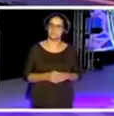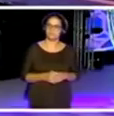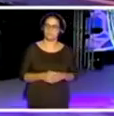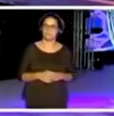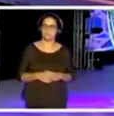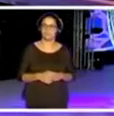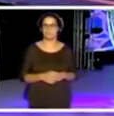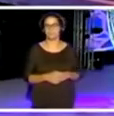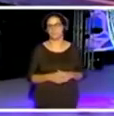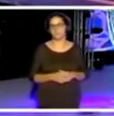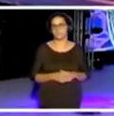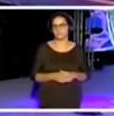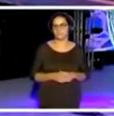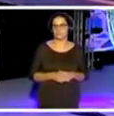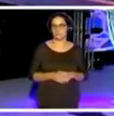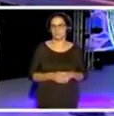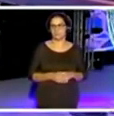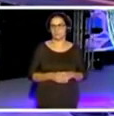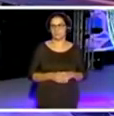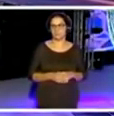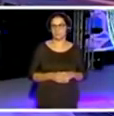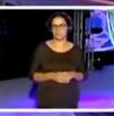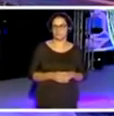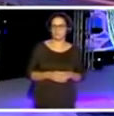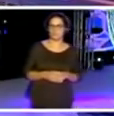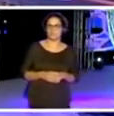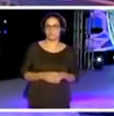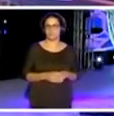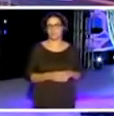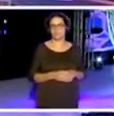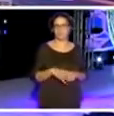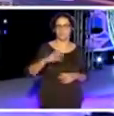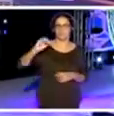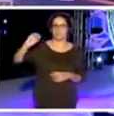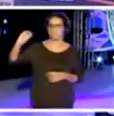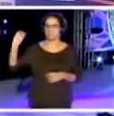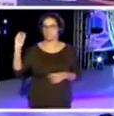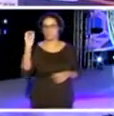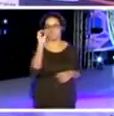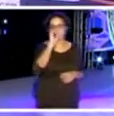Oh,